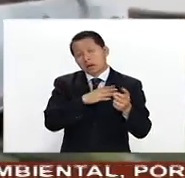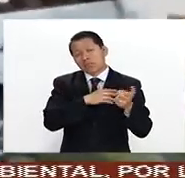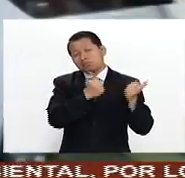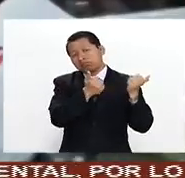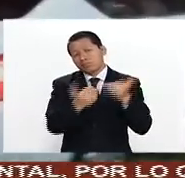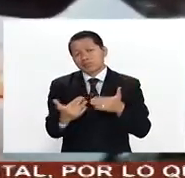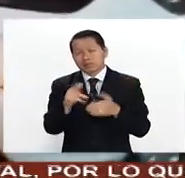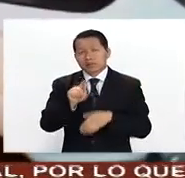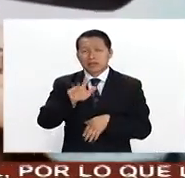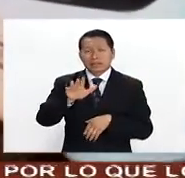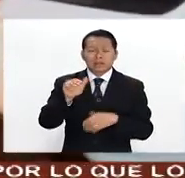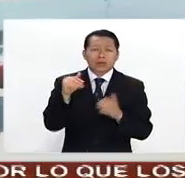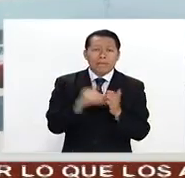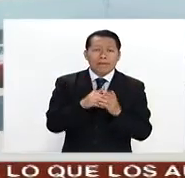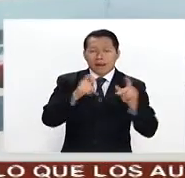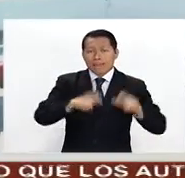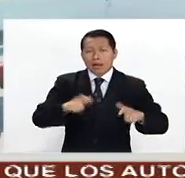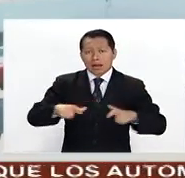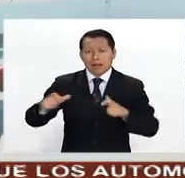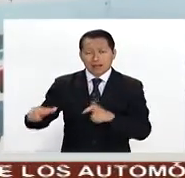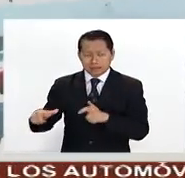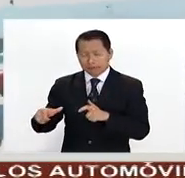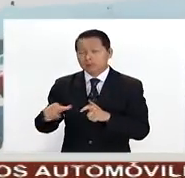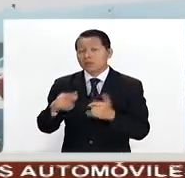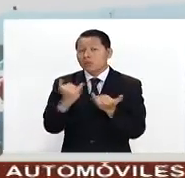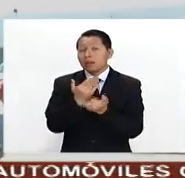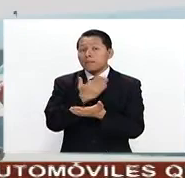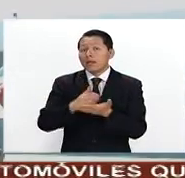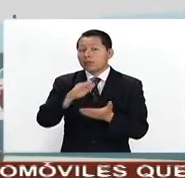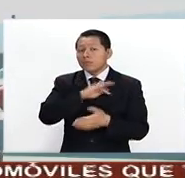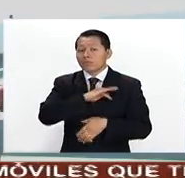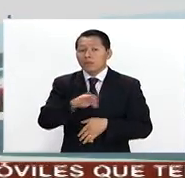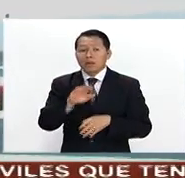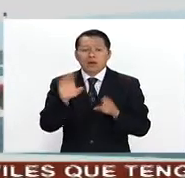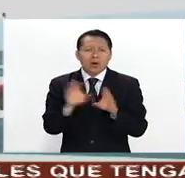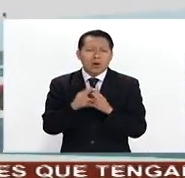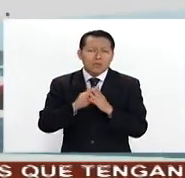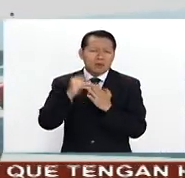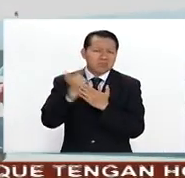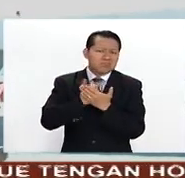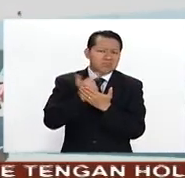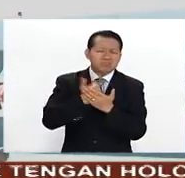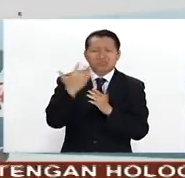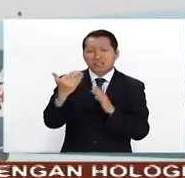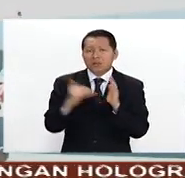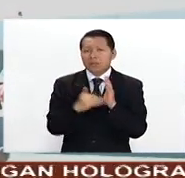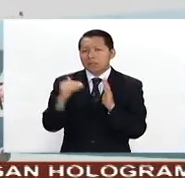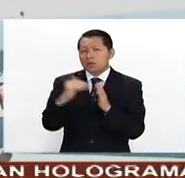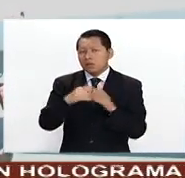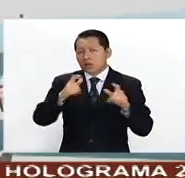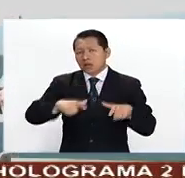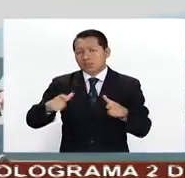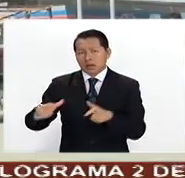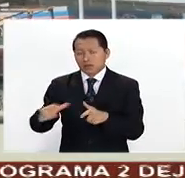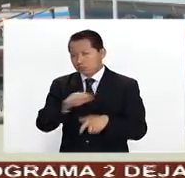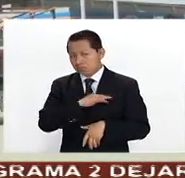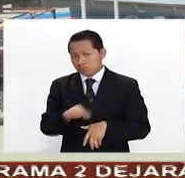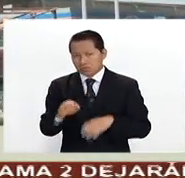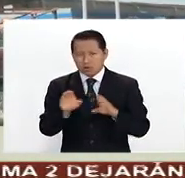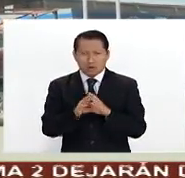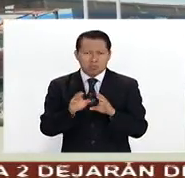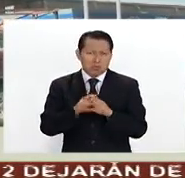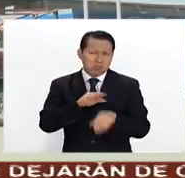de 75 mil barriles. Además, la petrolera cuenta con inventarios de 5 millones de barriles que dan